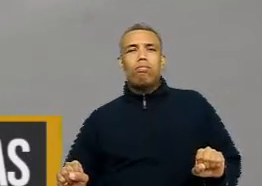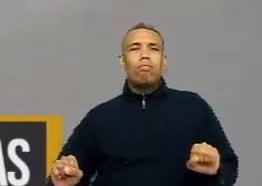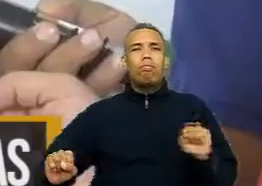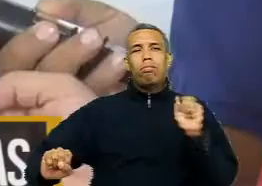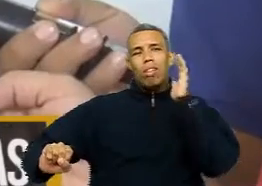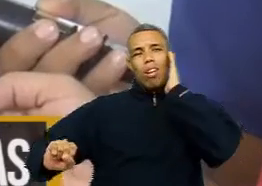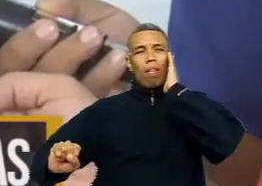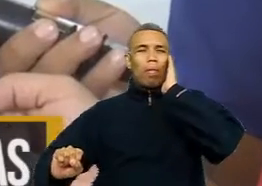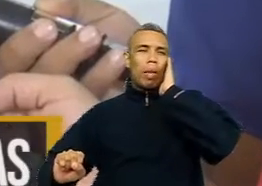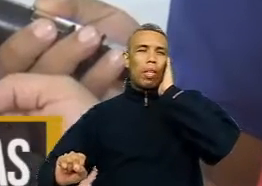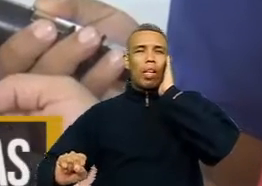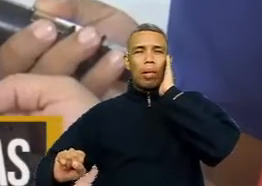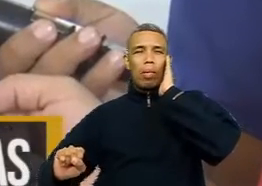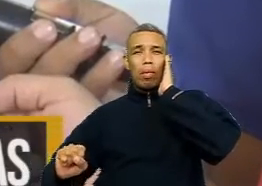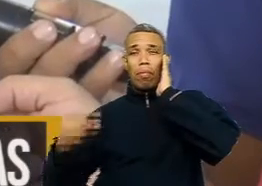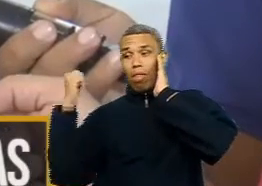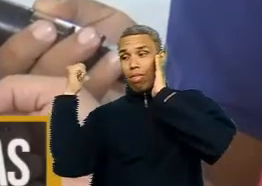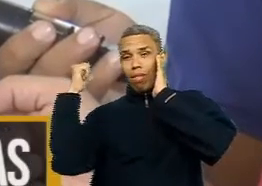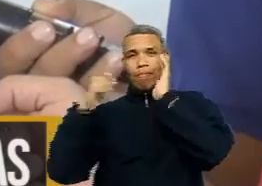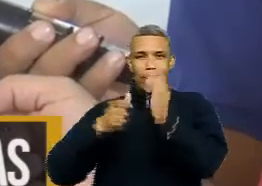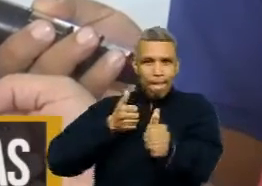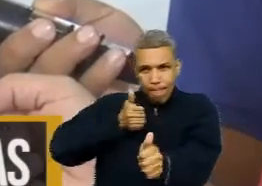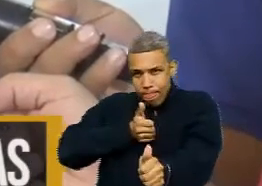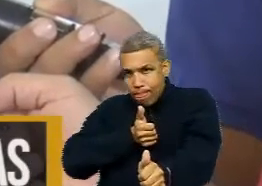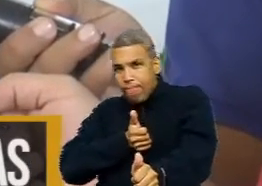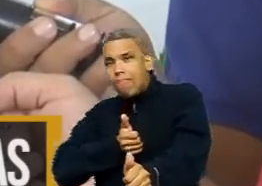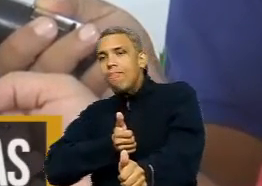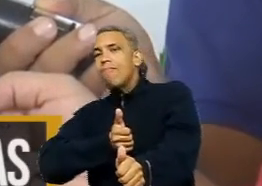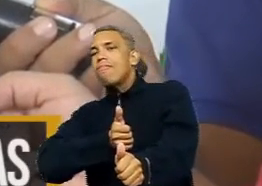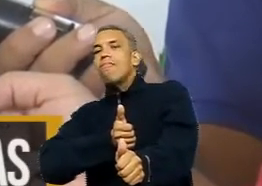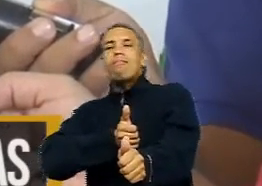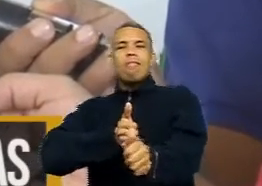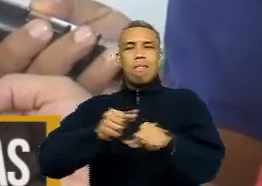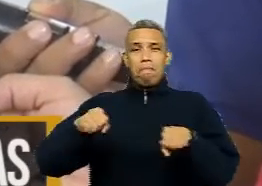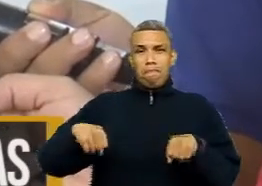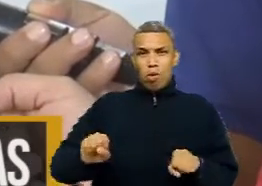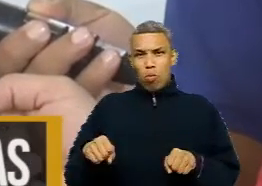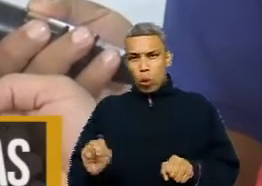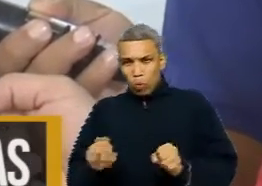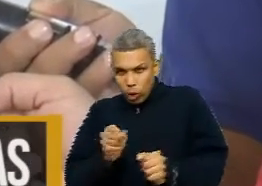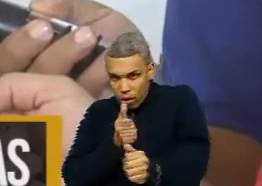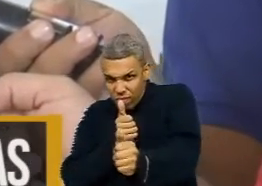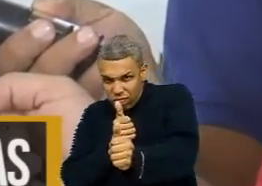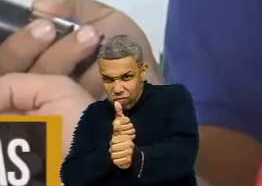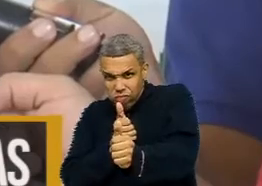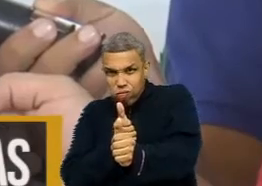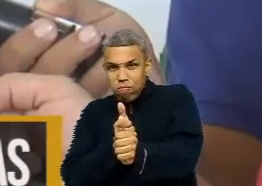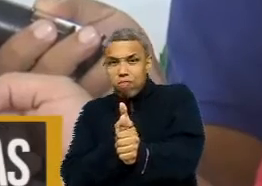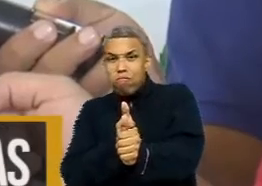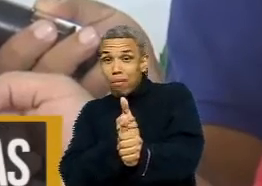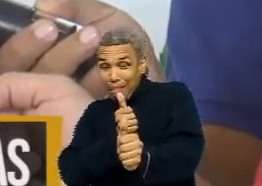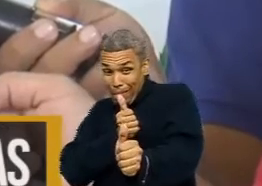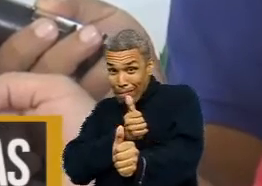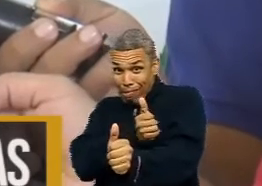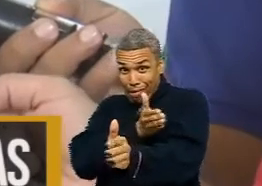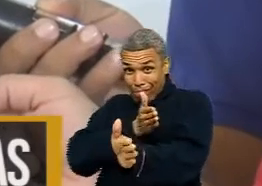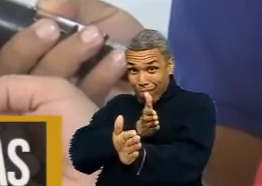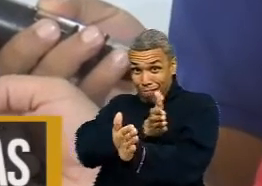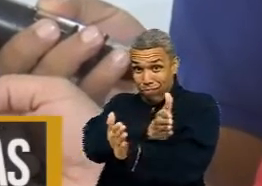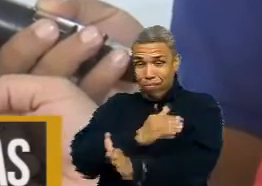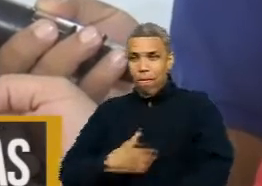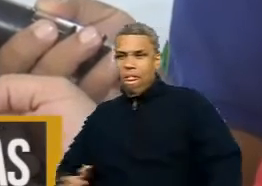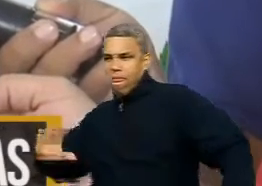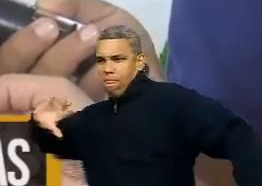fácil y le logran rapar el celular el cual llevaba, y asimismo pues la intimidan en medio de